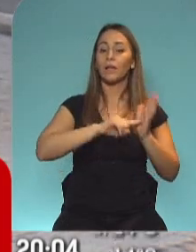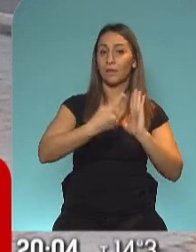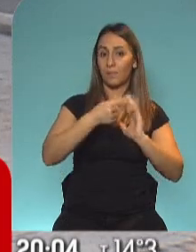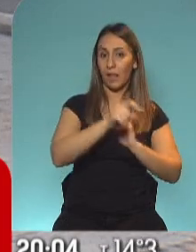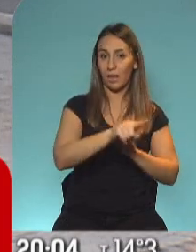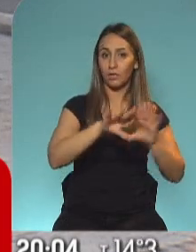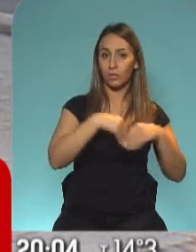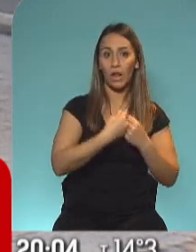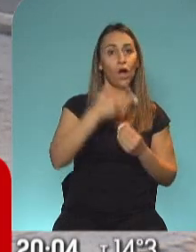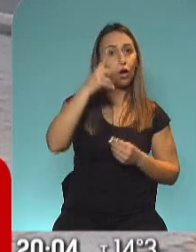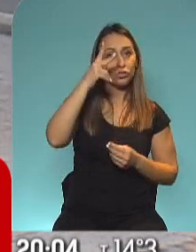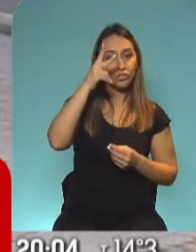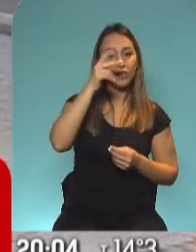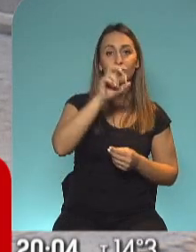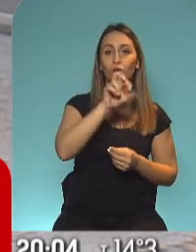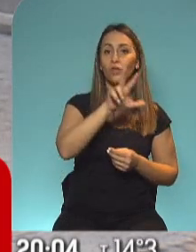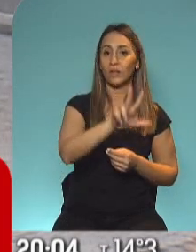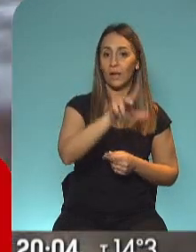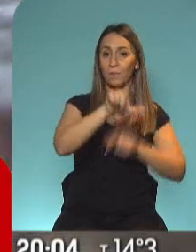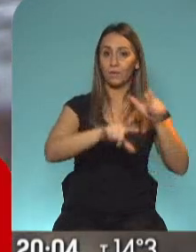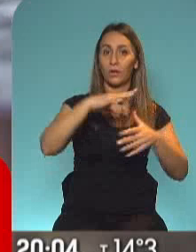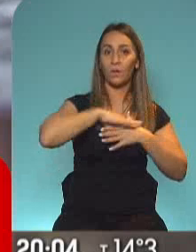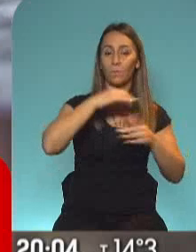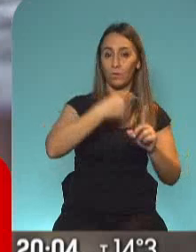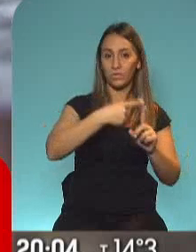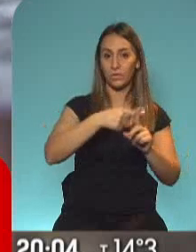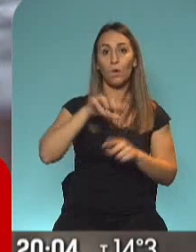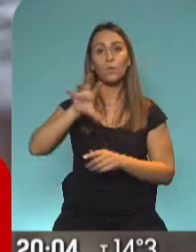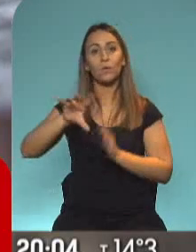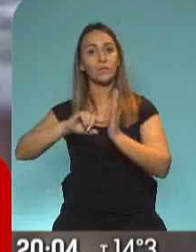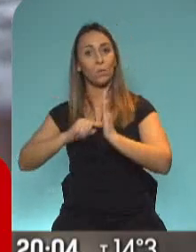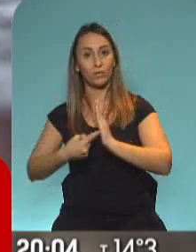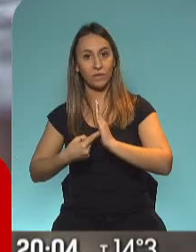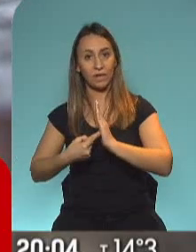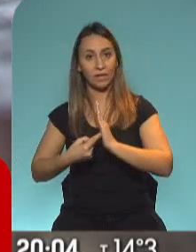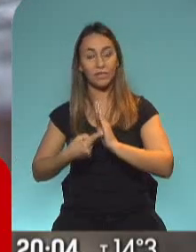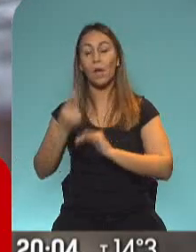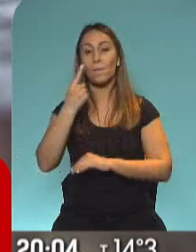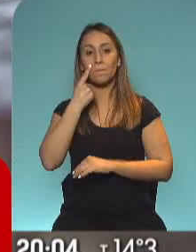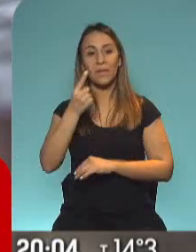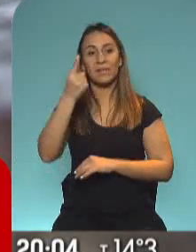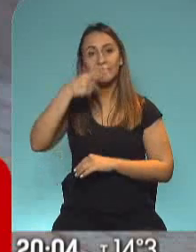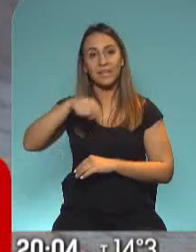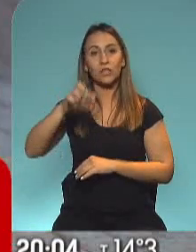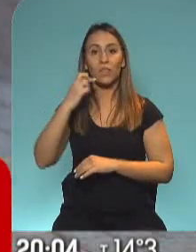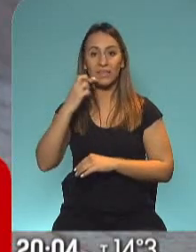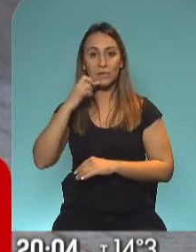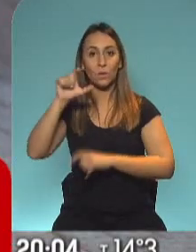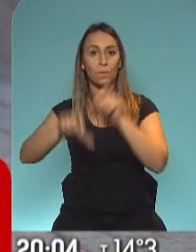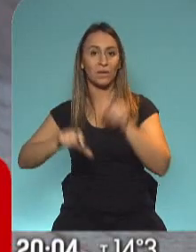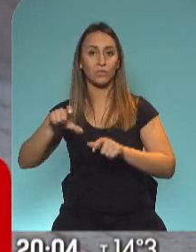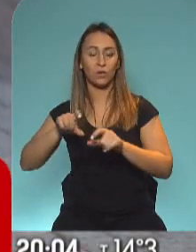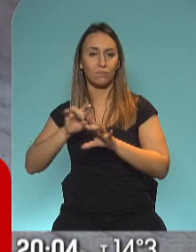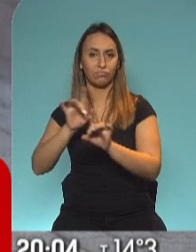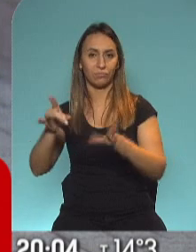con 803 casos positivos y la provincia de Buenos Aires con 1.119